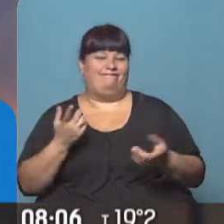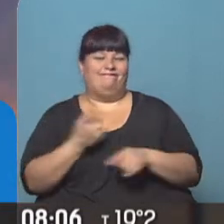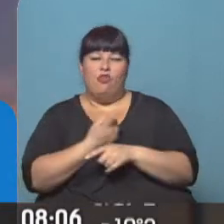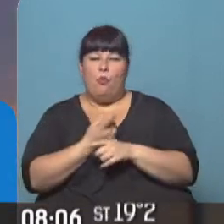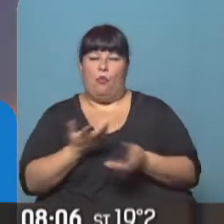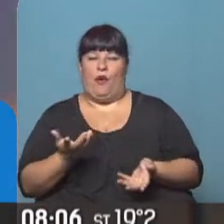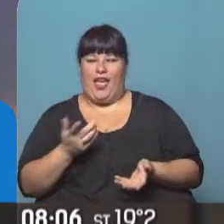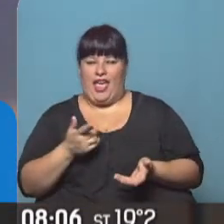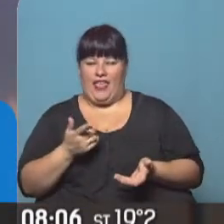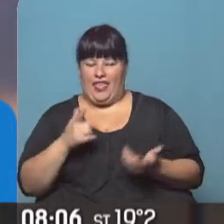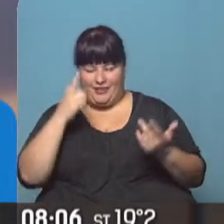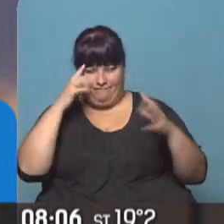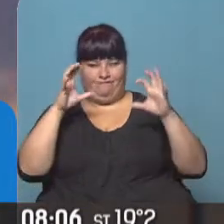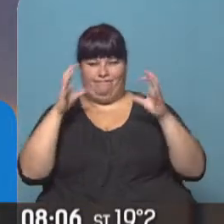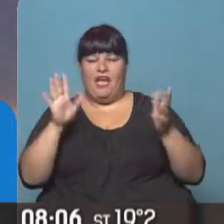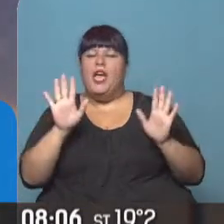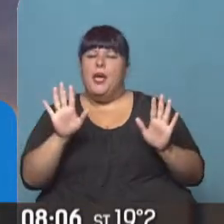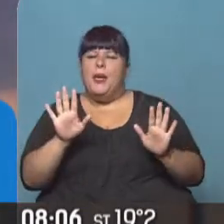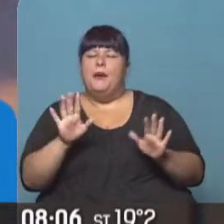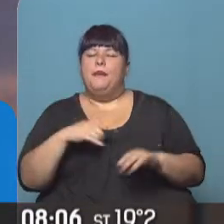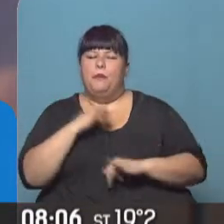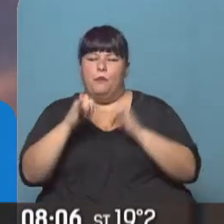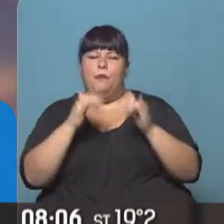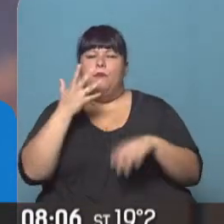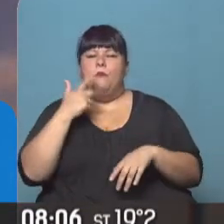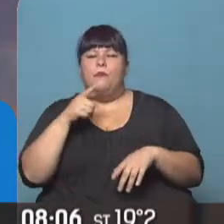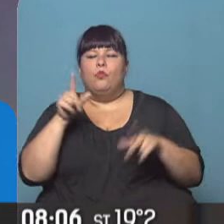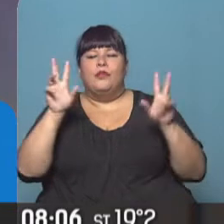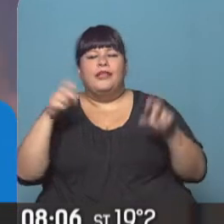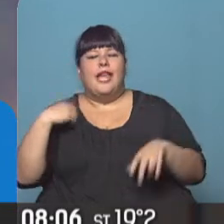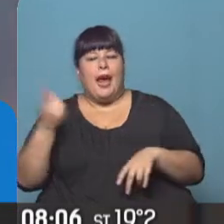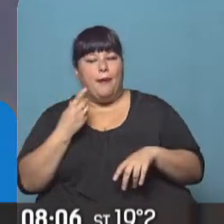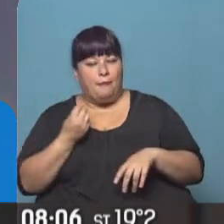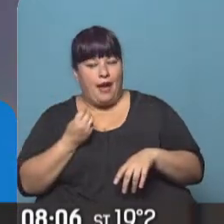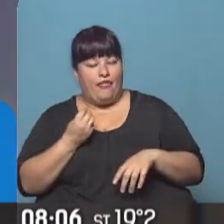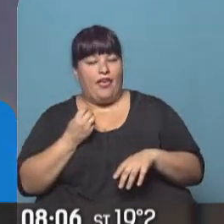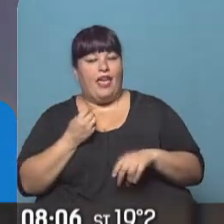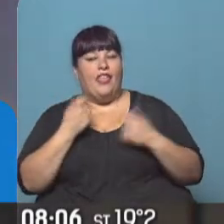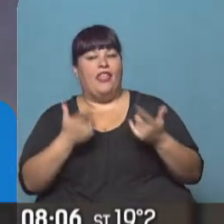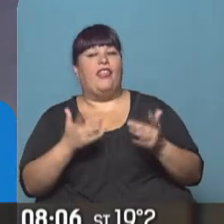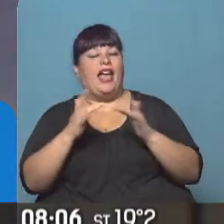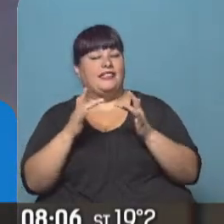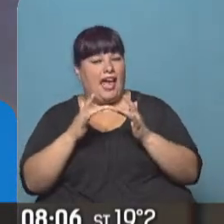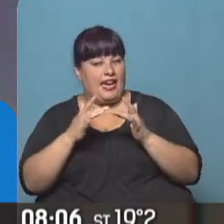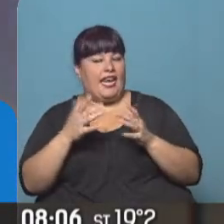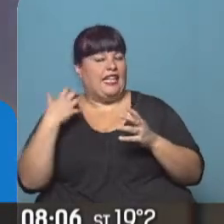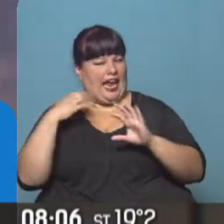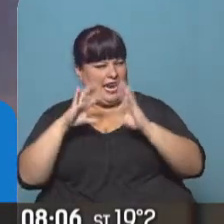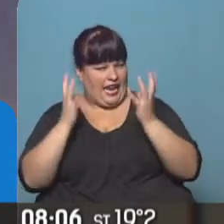no pueden tolerar, pero quiero la cuestión nuestra de acceso a lo que es internet en